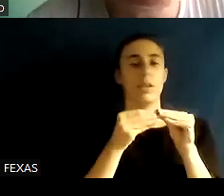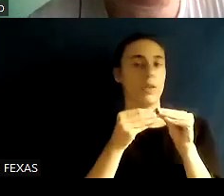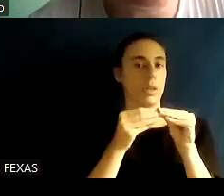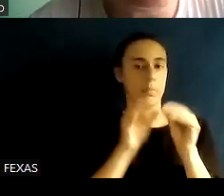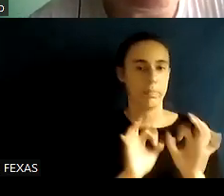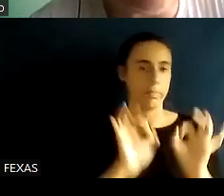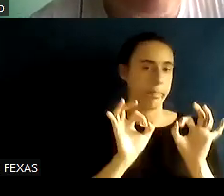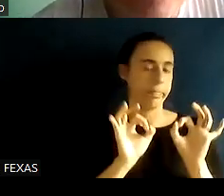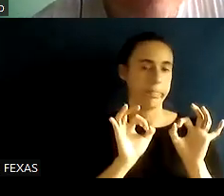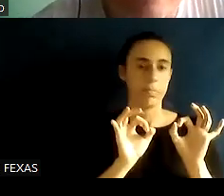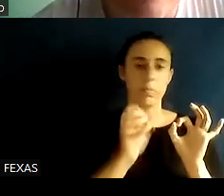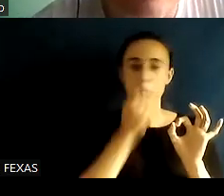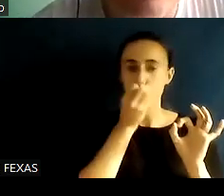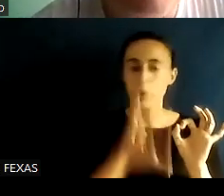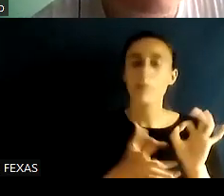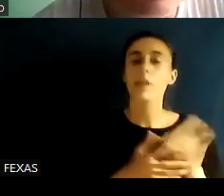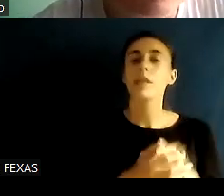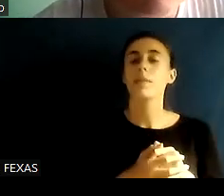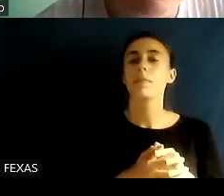excepcionales y los podéis utilizar